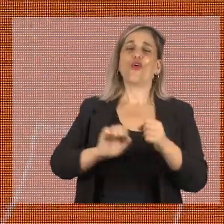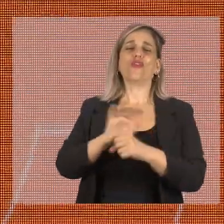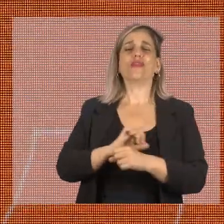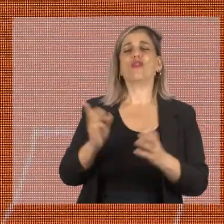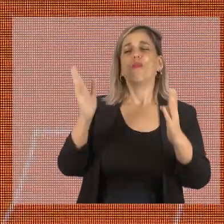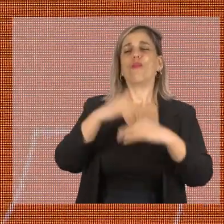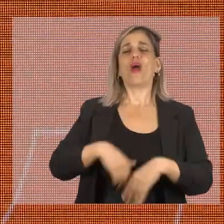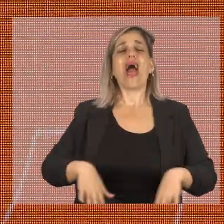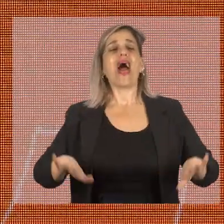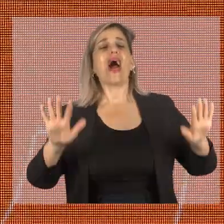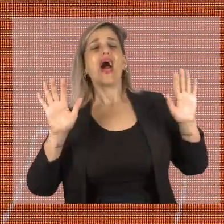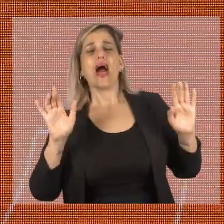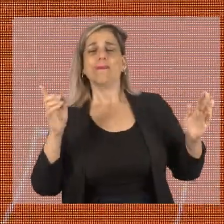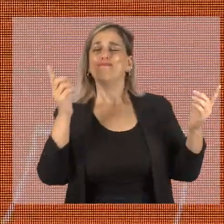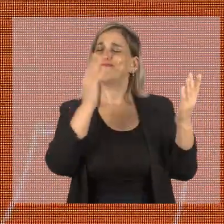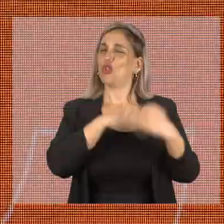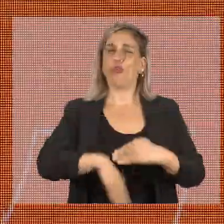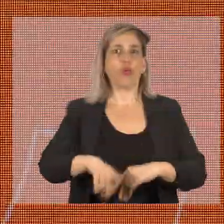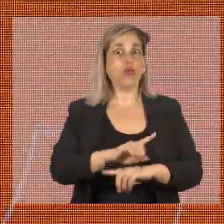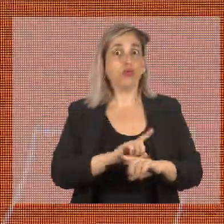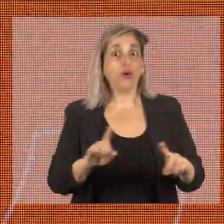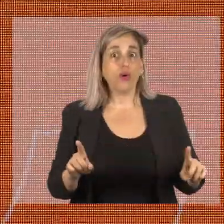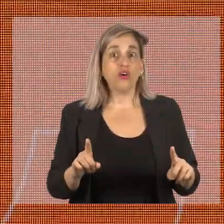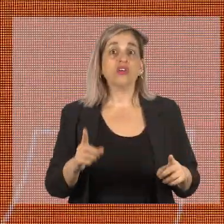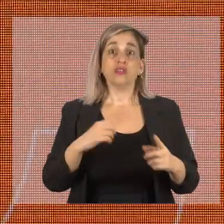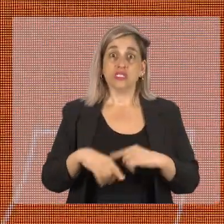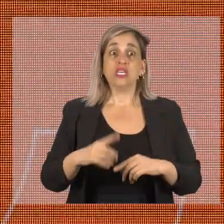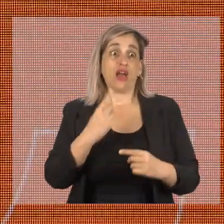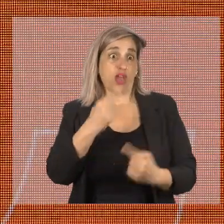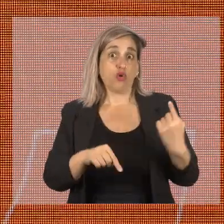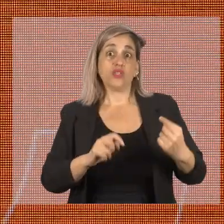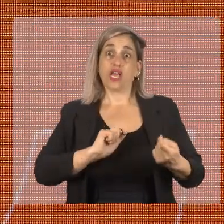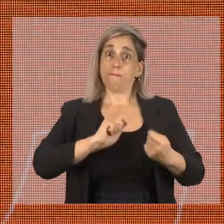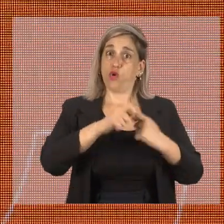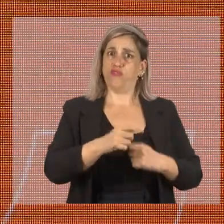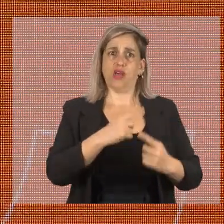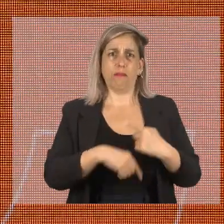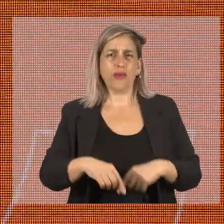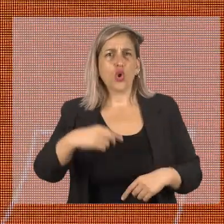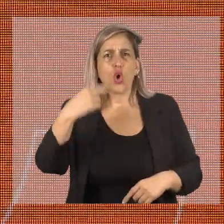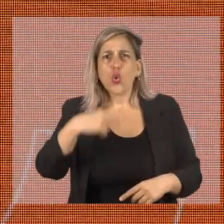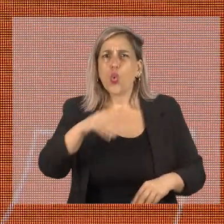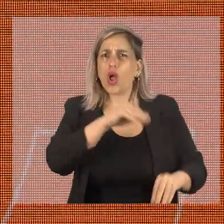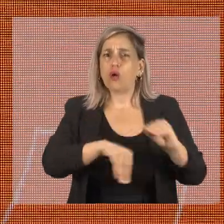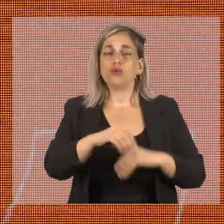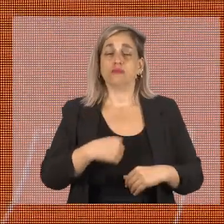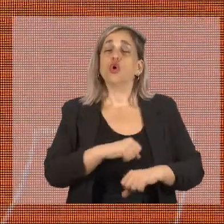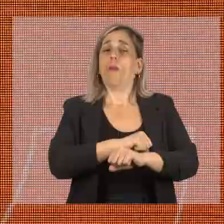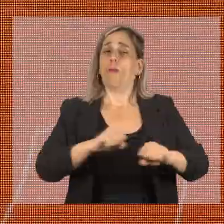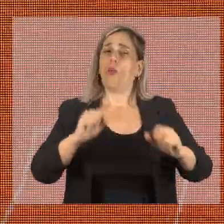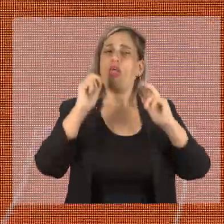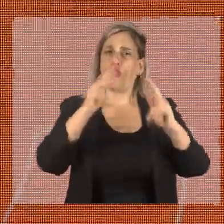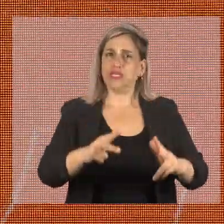o si no podíamos ir más rápido, o si teníamos que cambiar de dirección, que fuera por la pandemia. Es más, me atrevo a